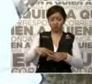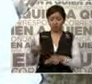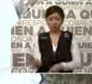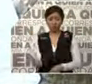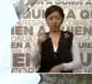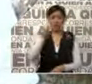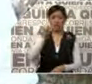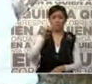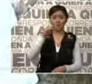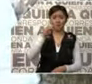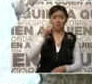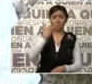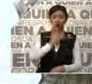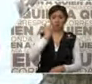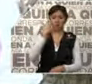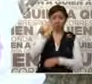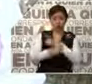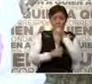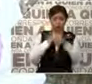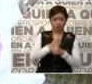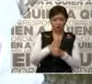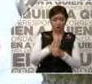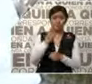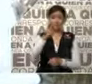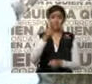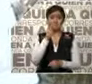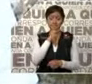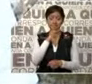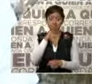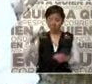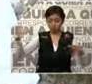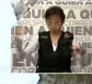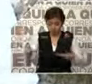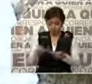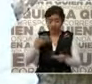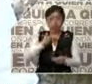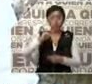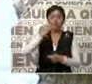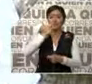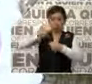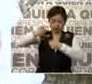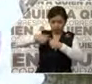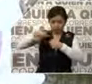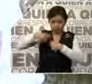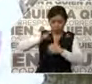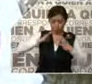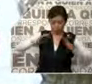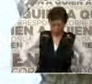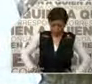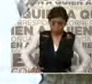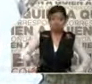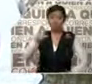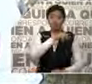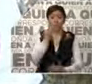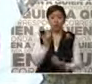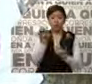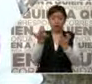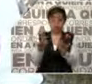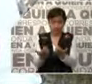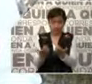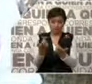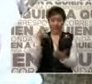Ramoncito, quien tiene 8 años de edad. Él padece desde su nacimiento una malformación en su cuerpo. Son de escasos recursos y no tienen el